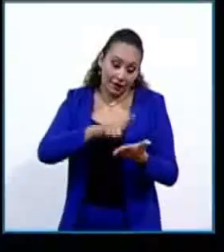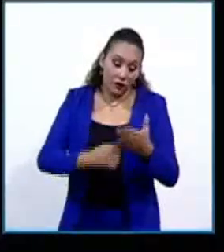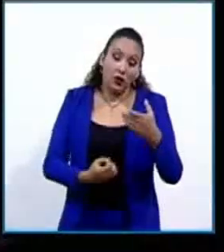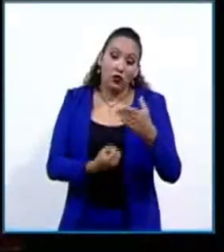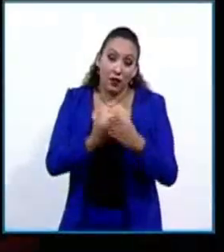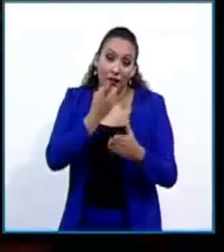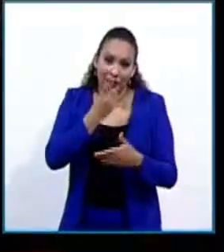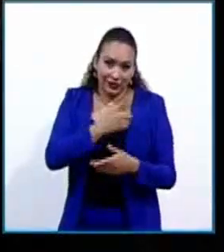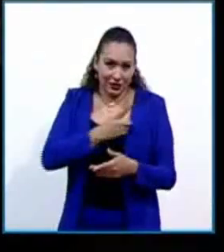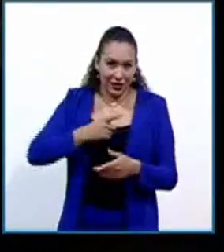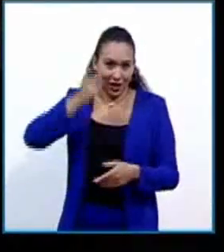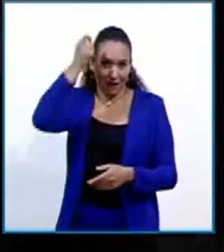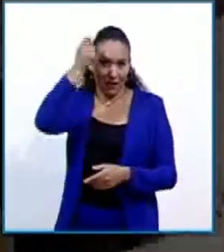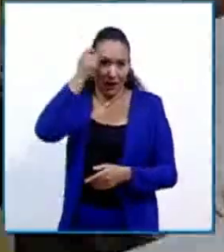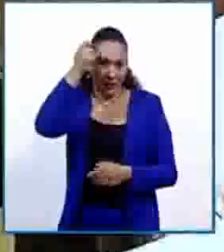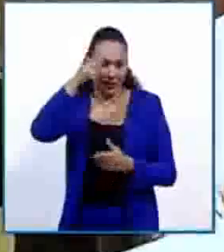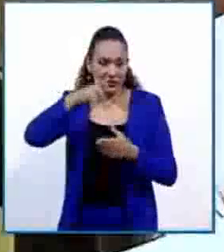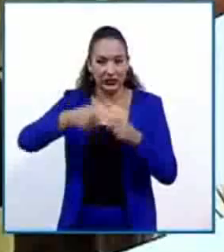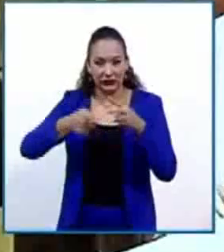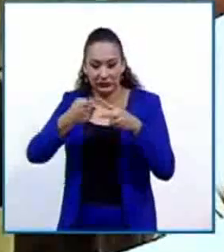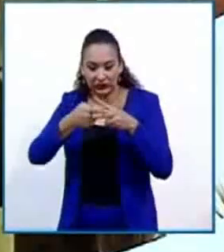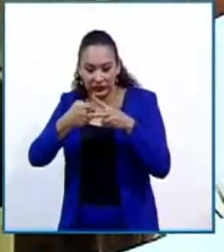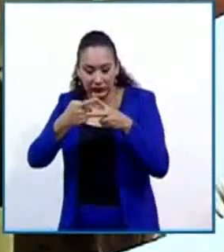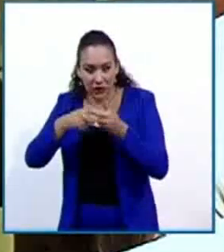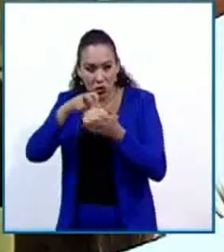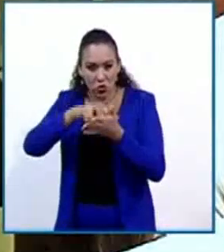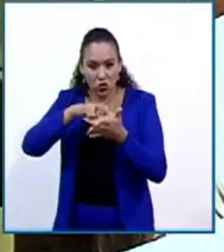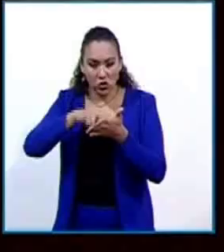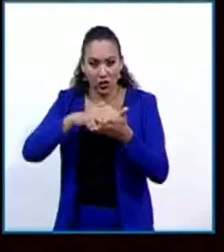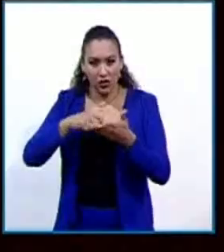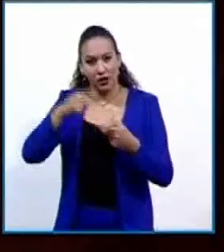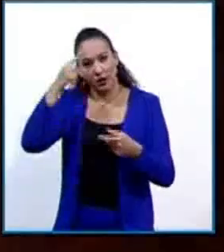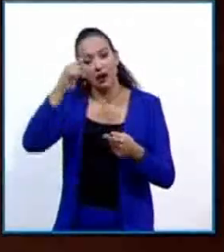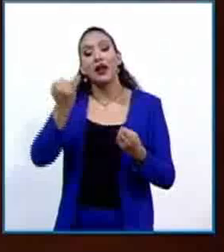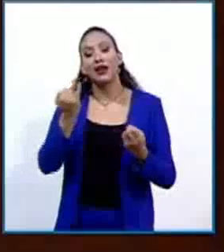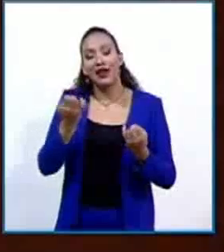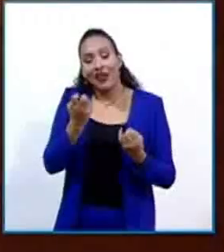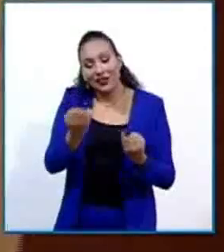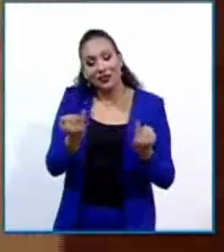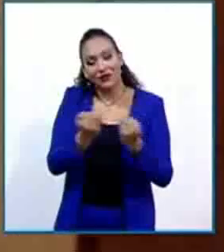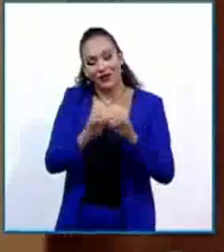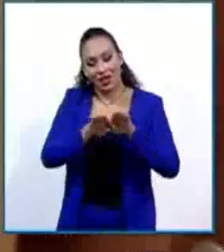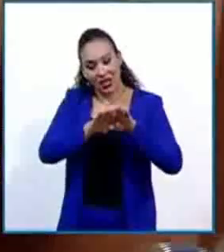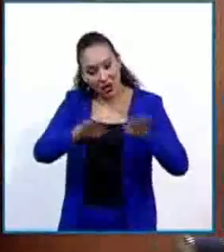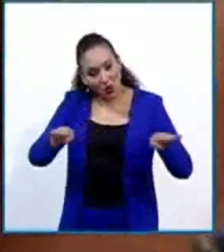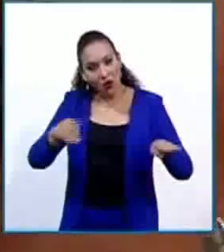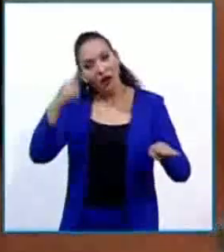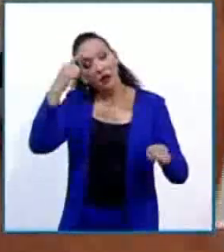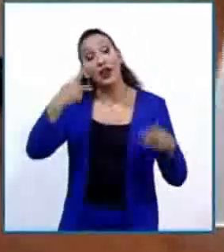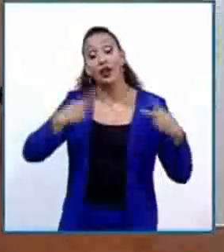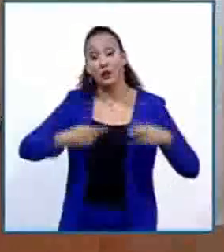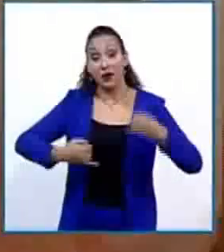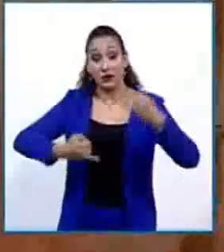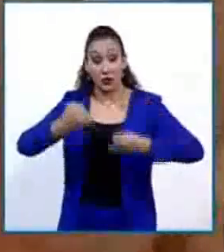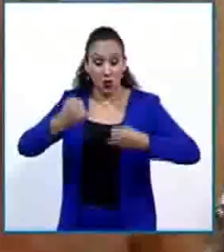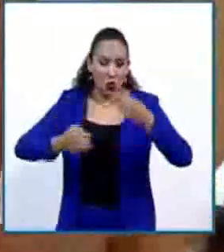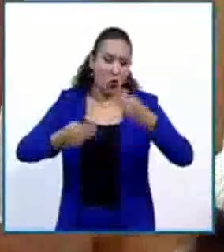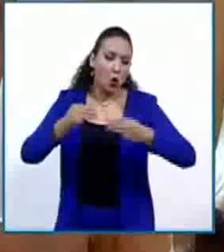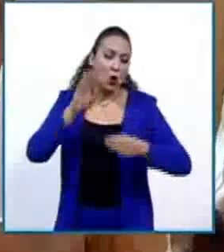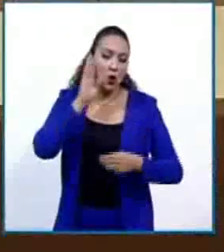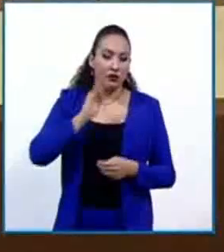diferentes regímenes pensionarios y para garantizar una transición más justa y efectiva hacia la jubilación para las personas